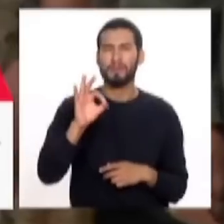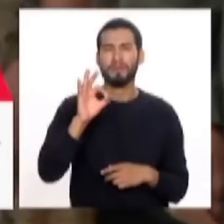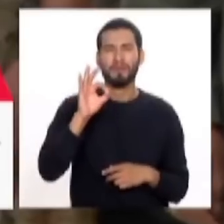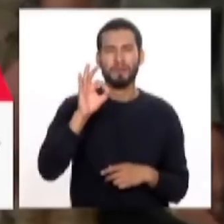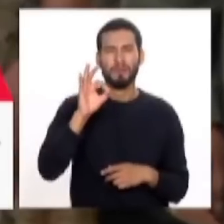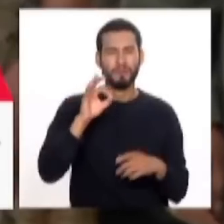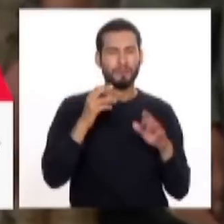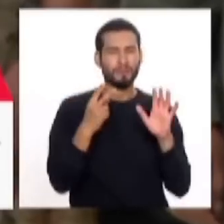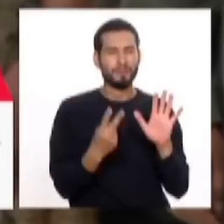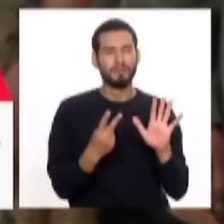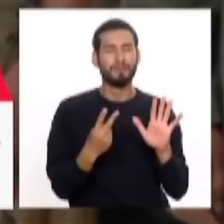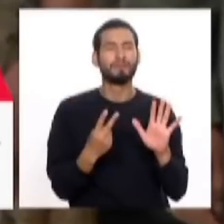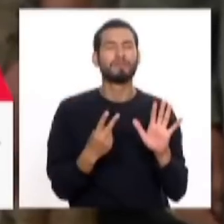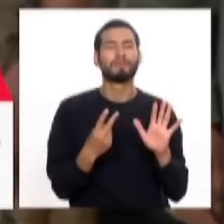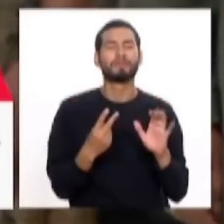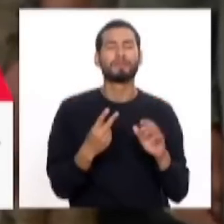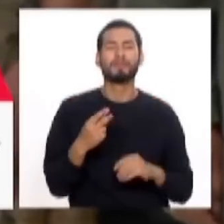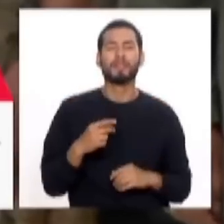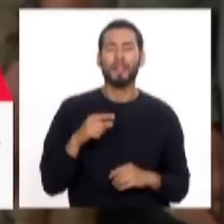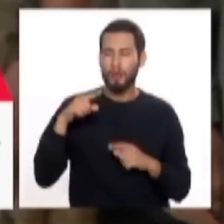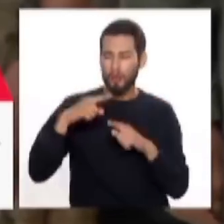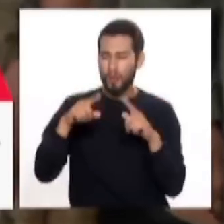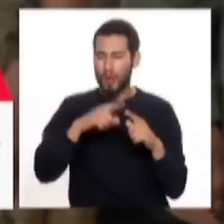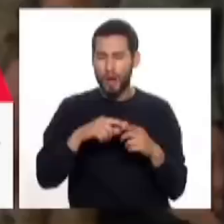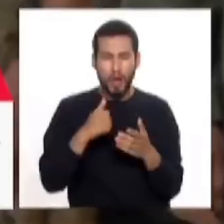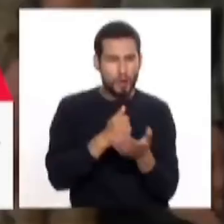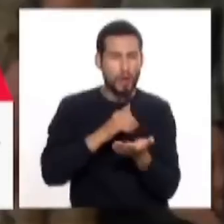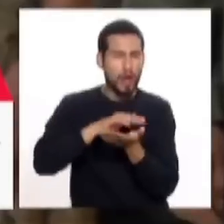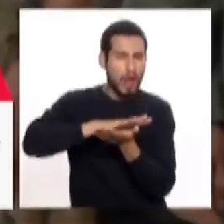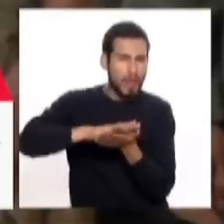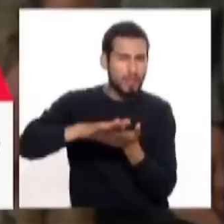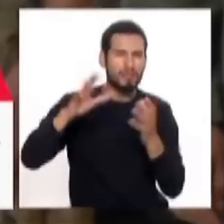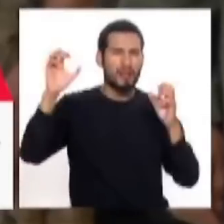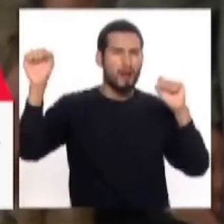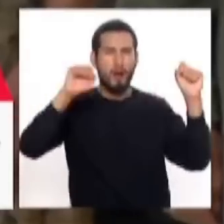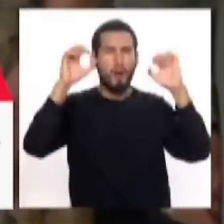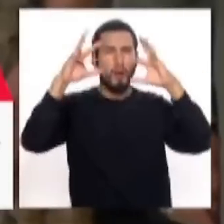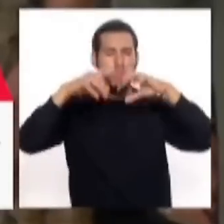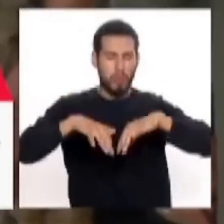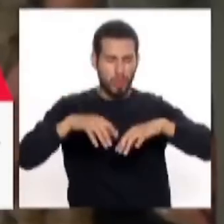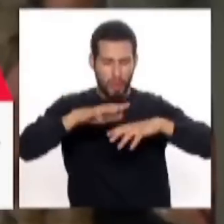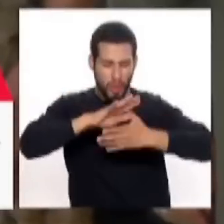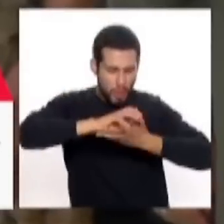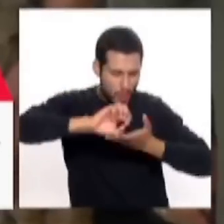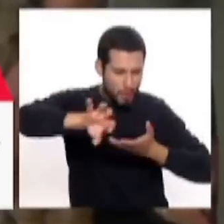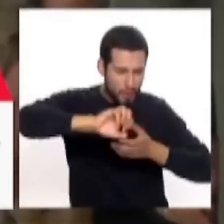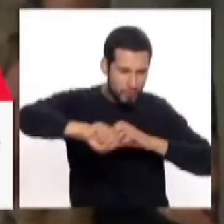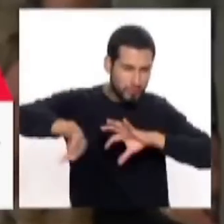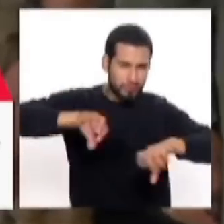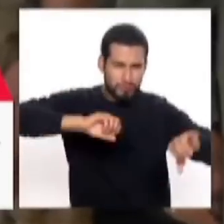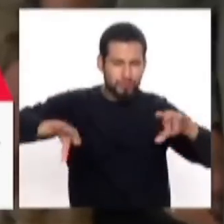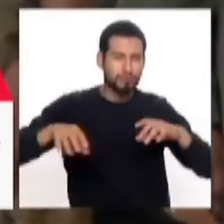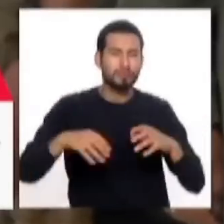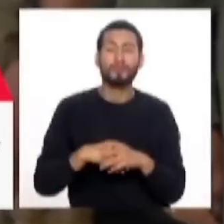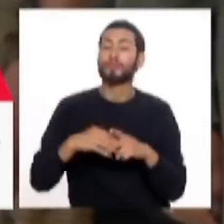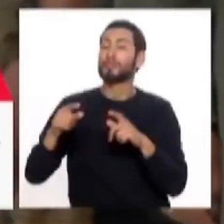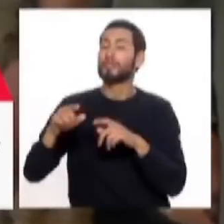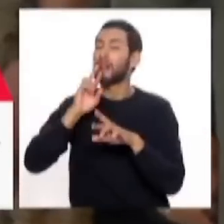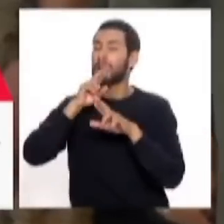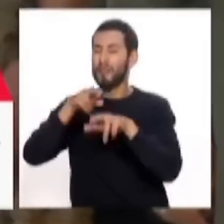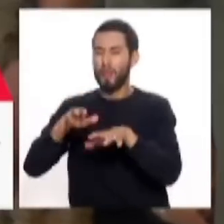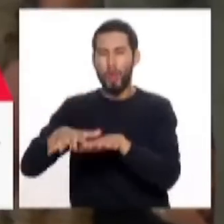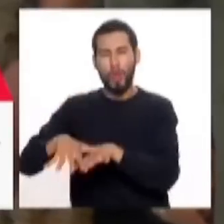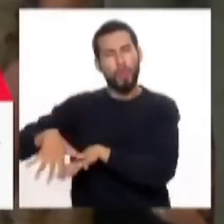197 intervenciones entre limpieza de escombros, descolmatación de ríos, retiro